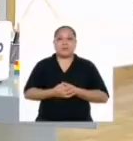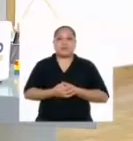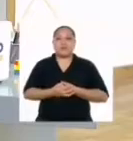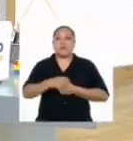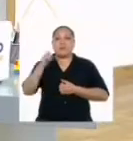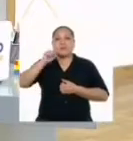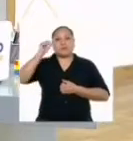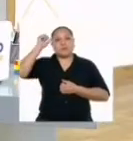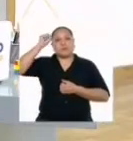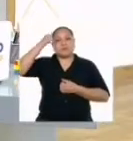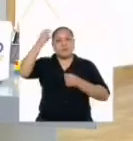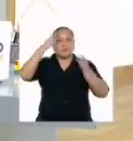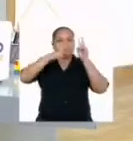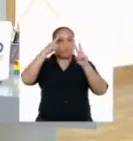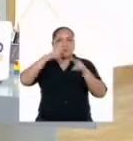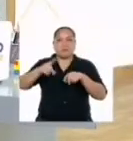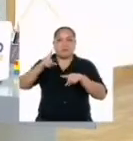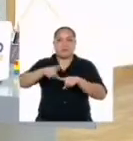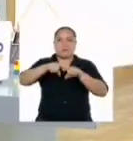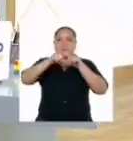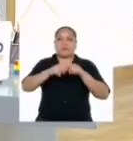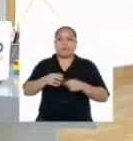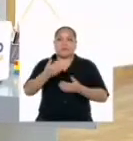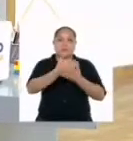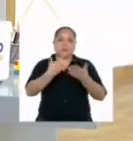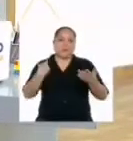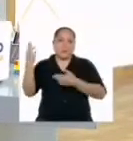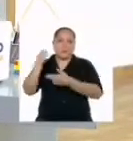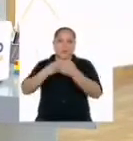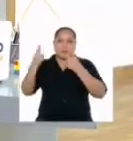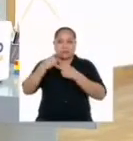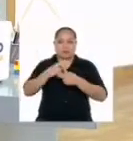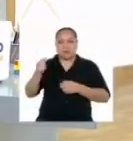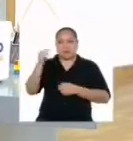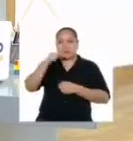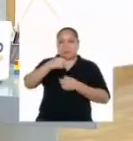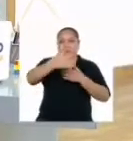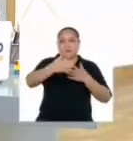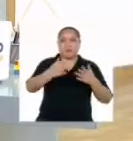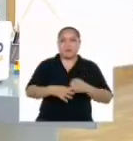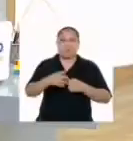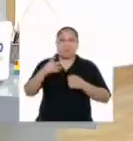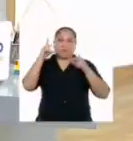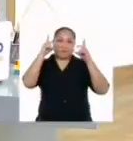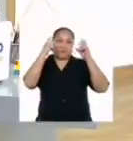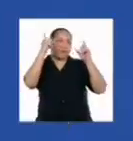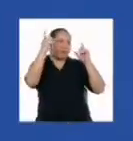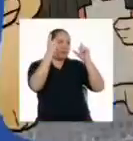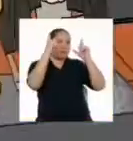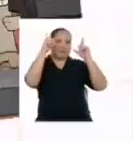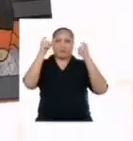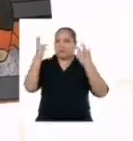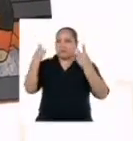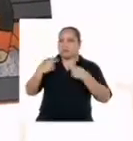Sí, recuerdo haberlas visto durante la pausa, antes de regresar al estudio. Me tomé un par de selfies.